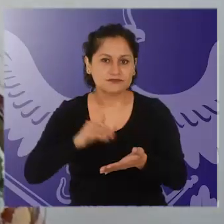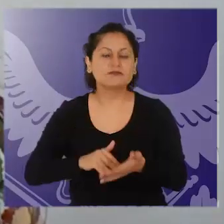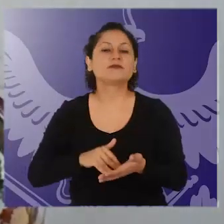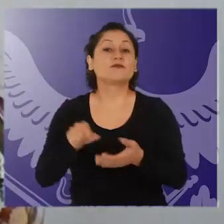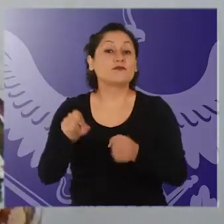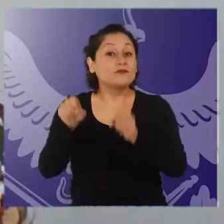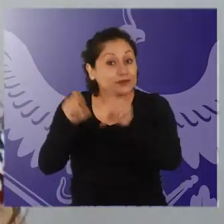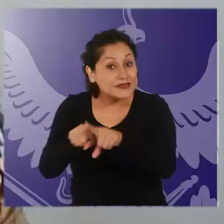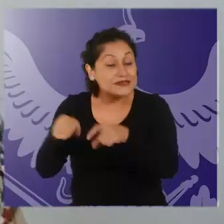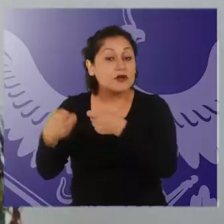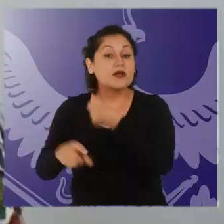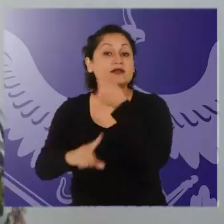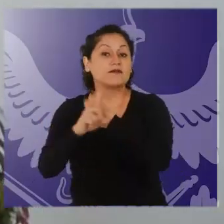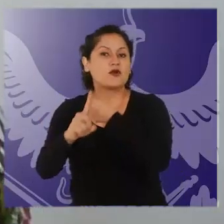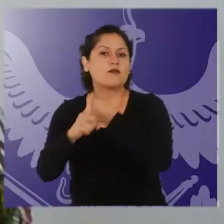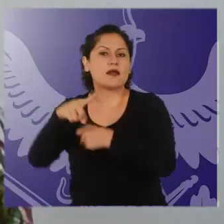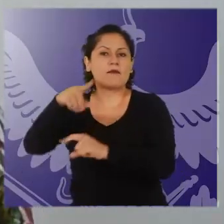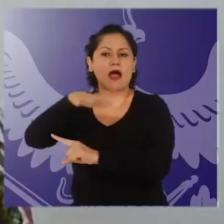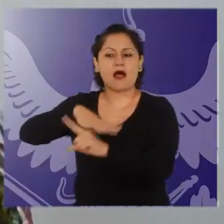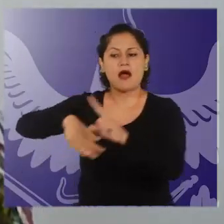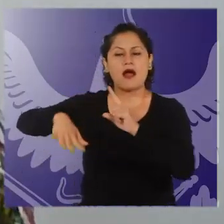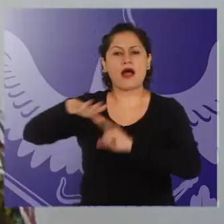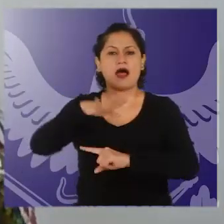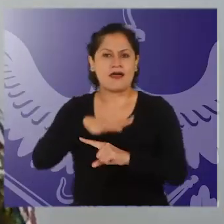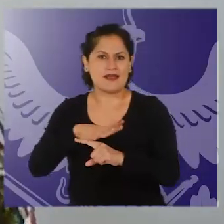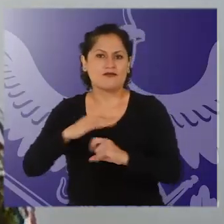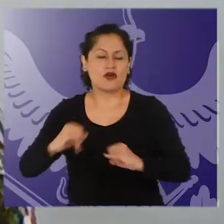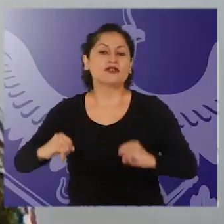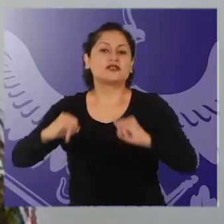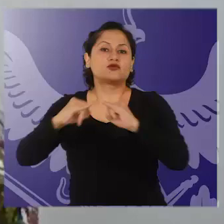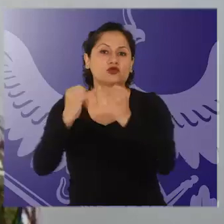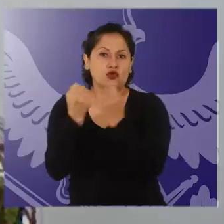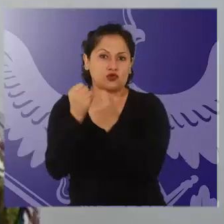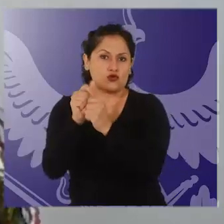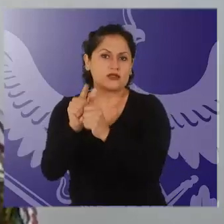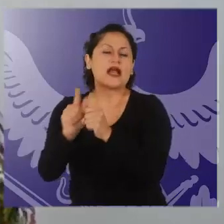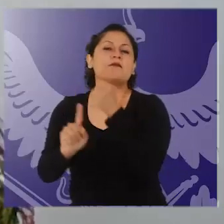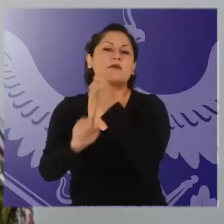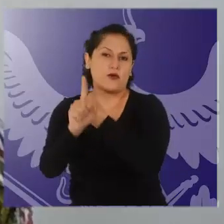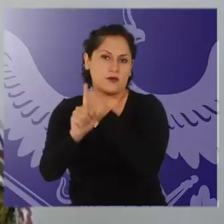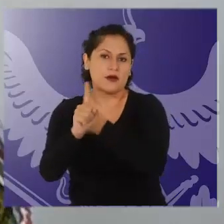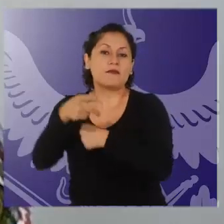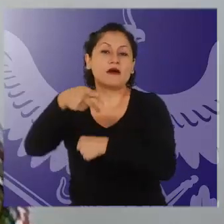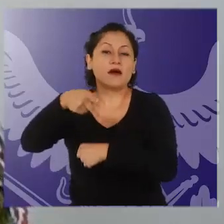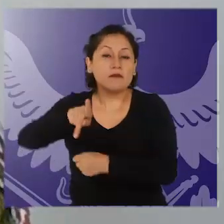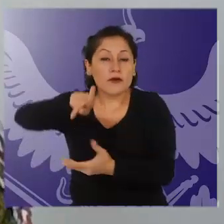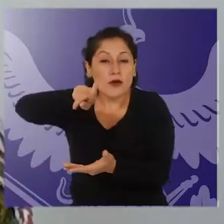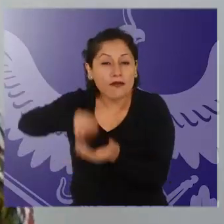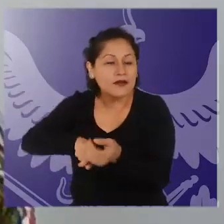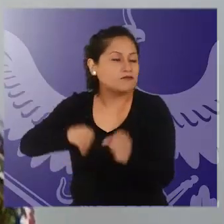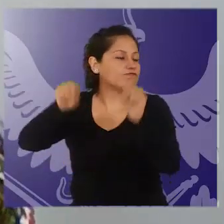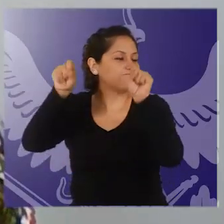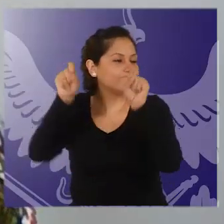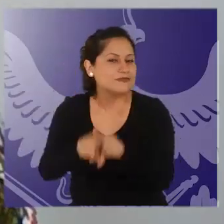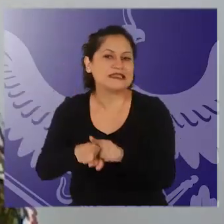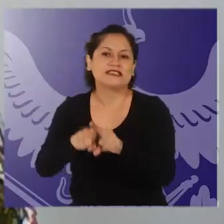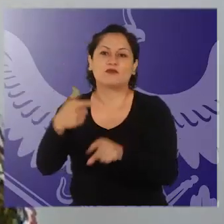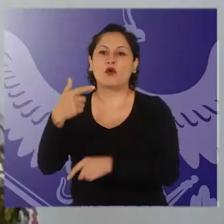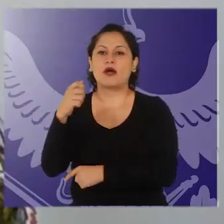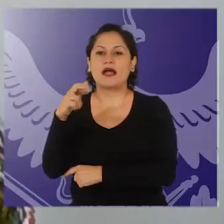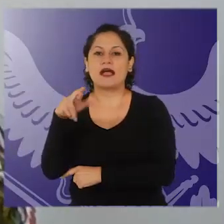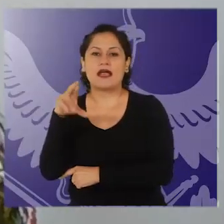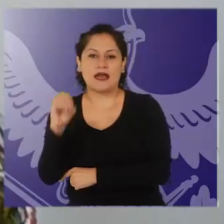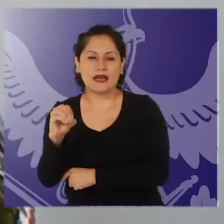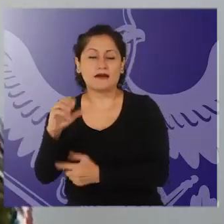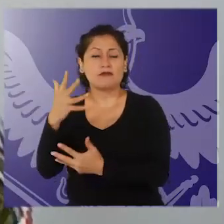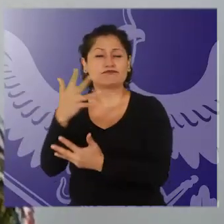eso, también vivimos una violencia estructural, sí, pero también una violencia de género, una violencia que